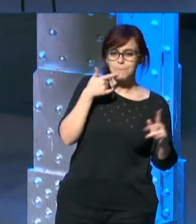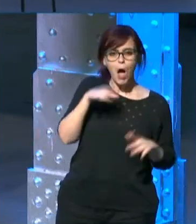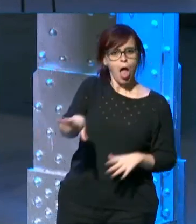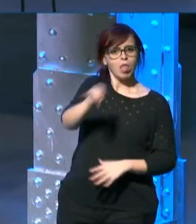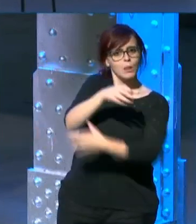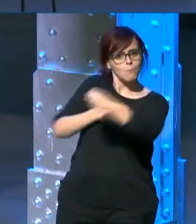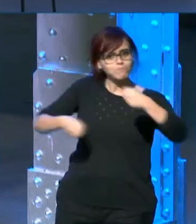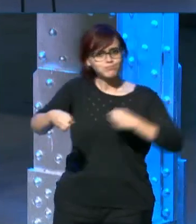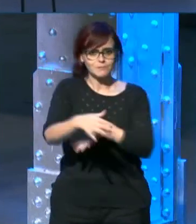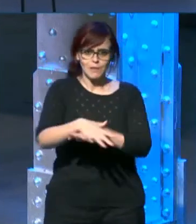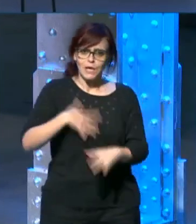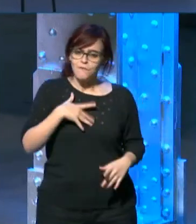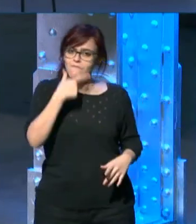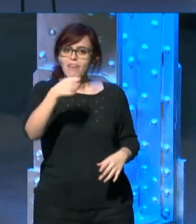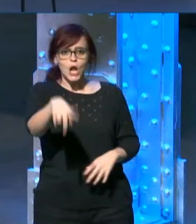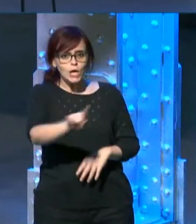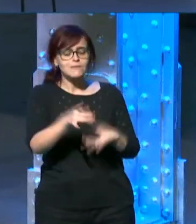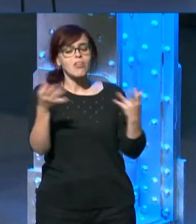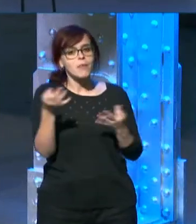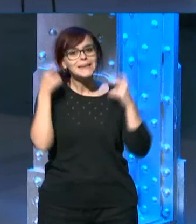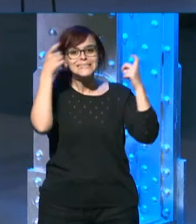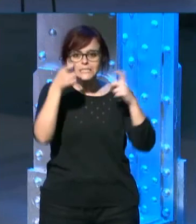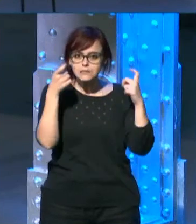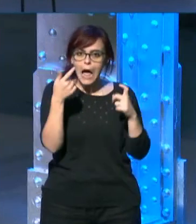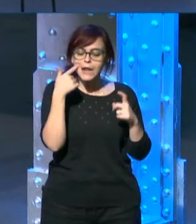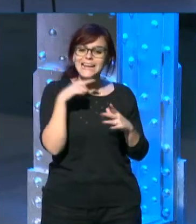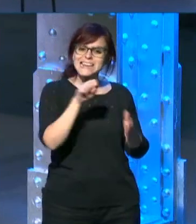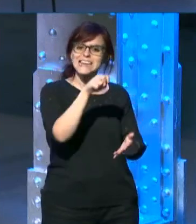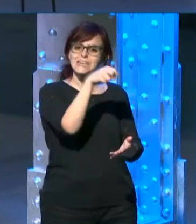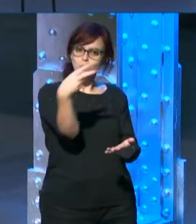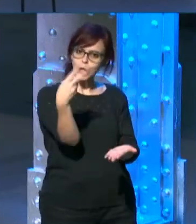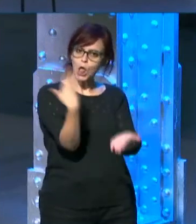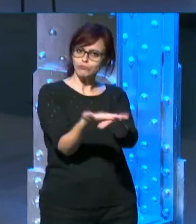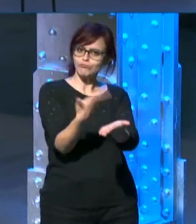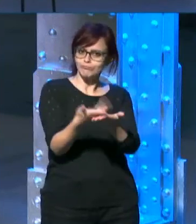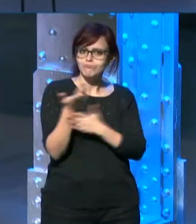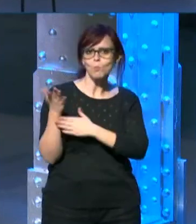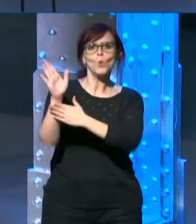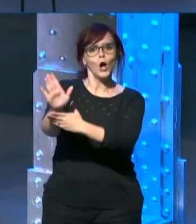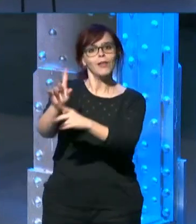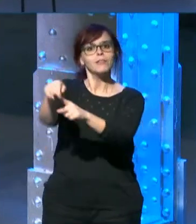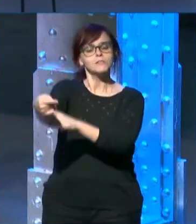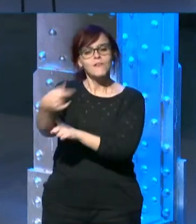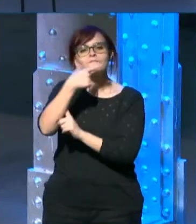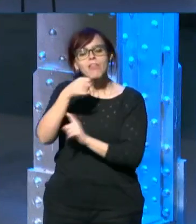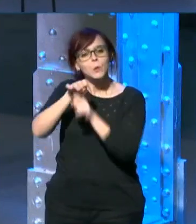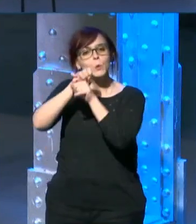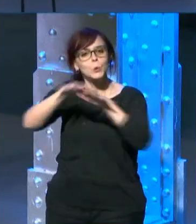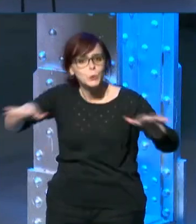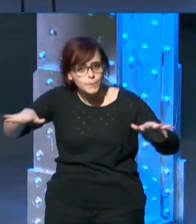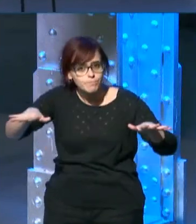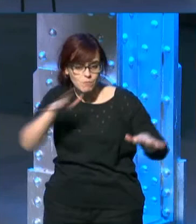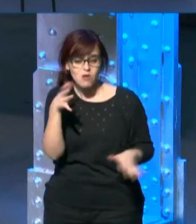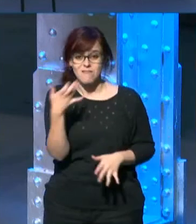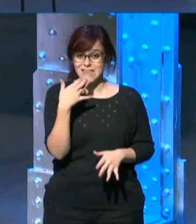como digo, no es fácil, hay que vender resistencias y la viralidad por sí sola es muy buena, pero no es suficiente. Pero estamos viendo el ejemplo